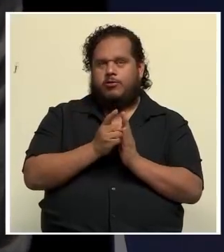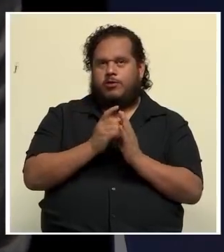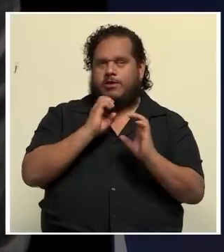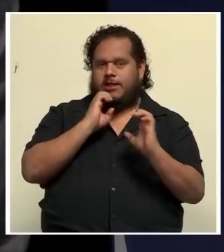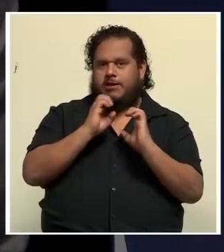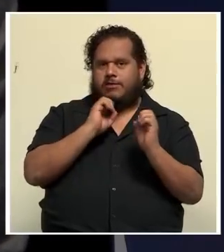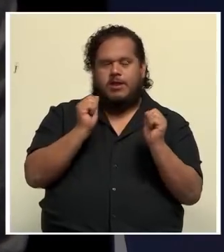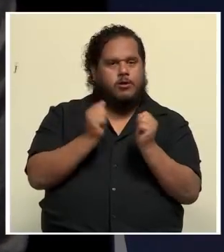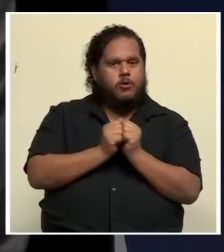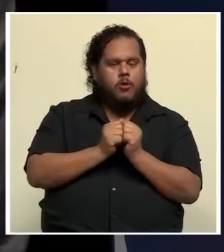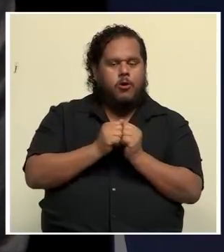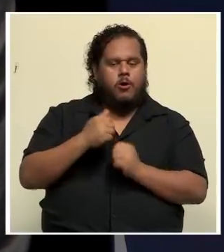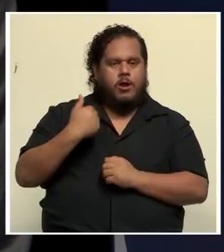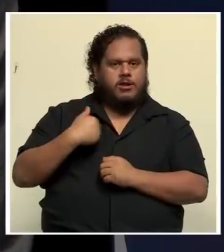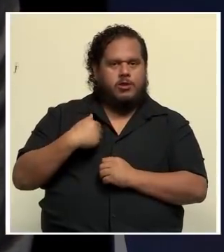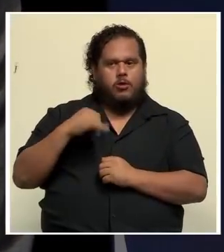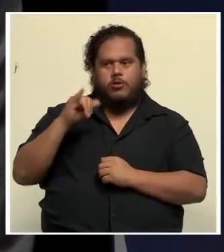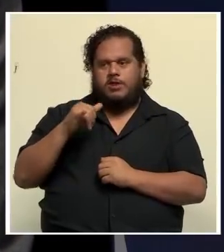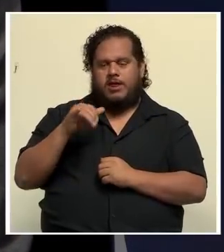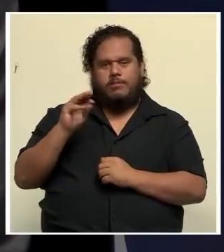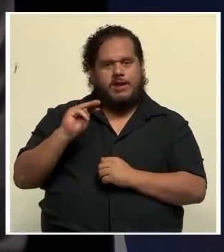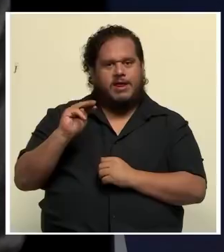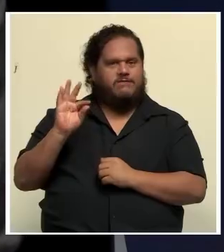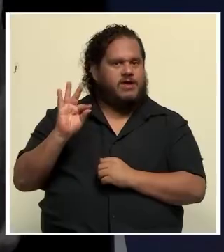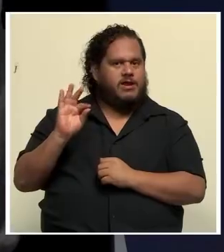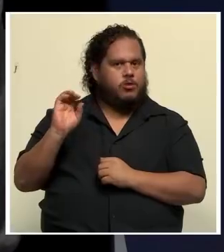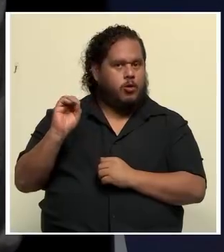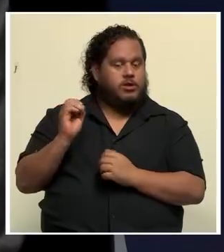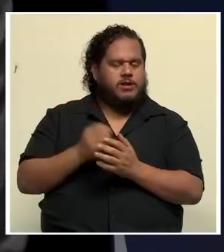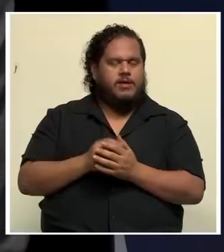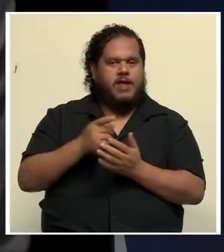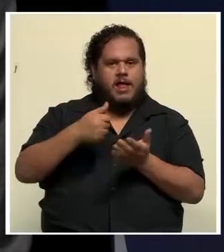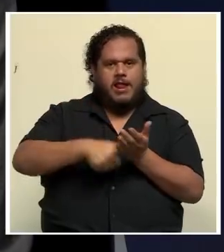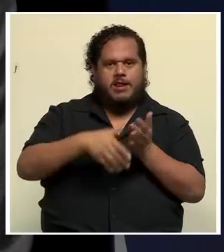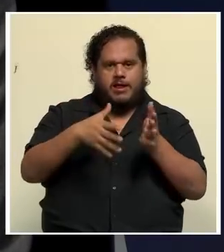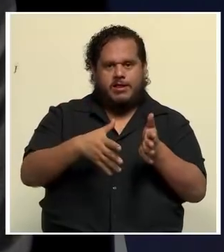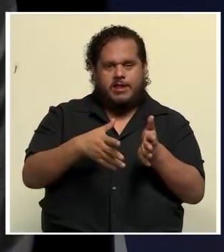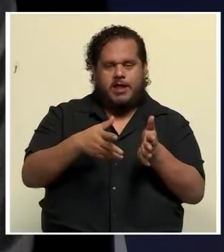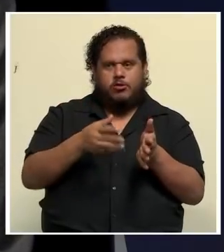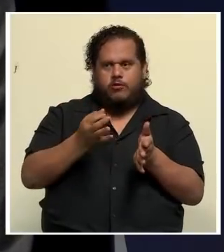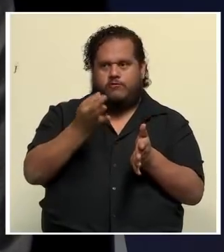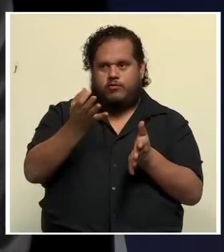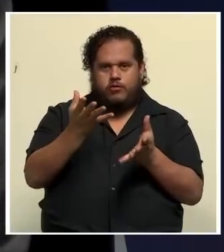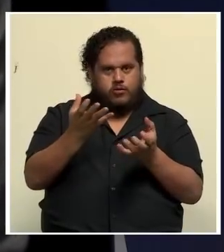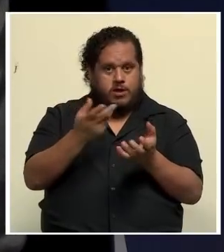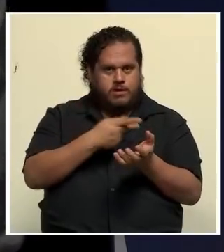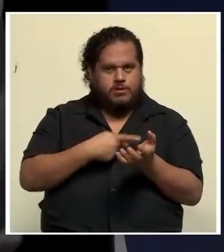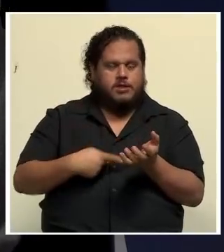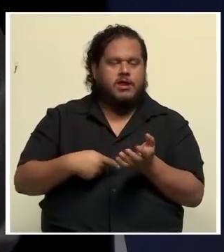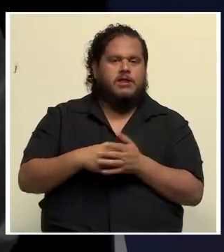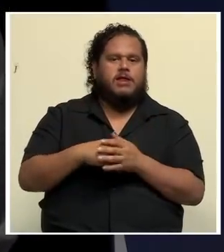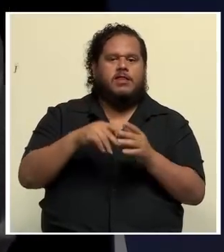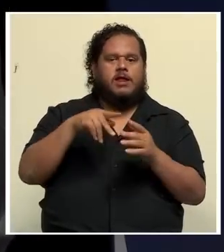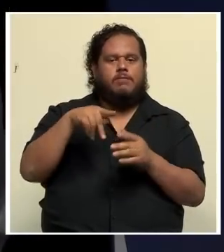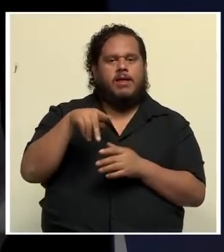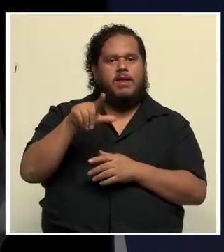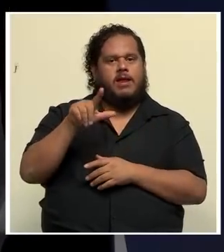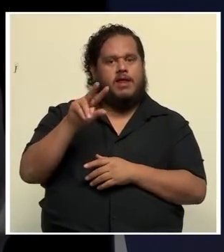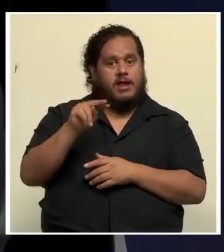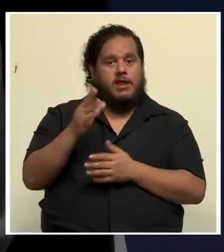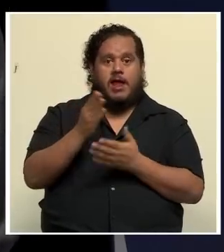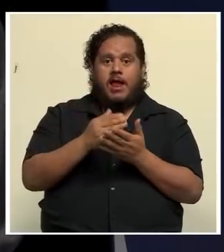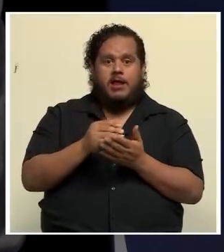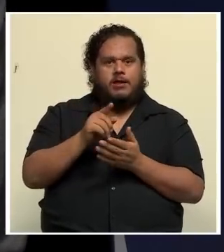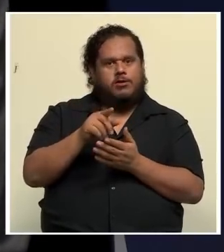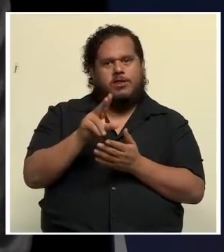caso con el señor José María Figueres Olsen, candidato presidencial del Partido Liberación Nacional, alguien a quien probablemente